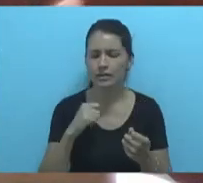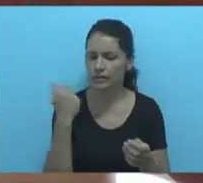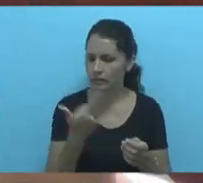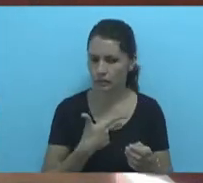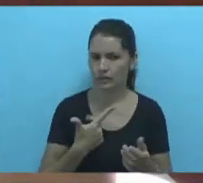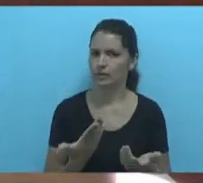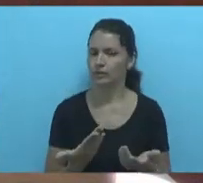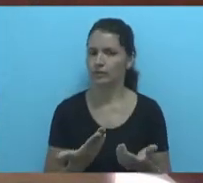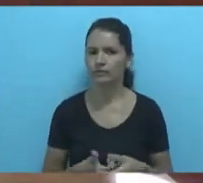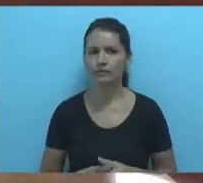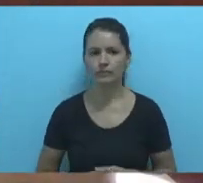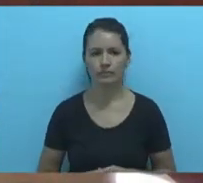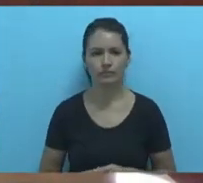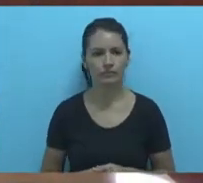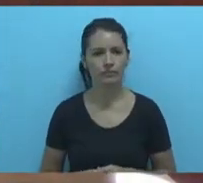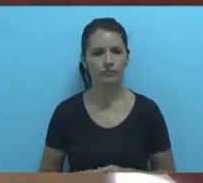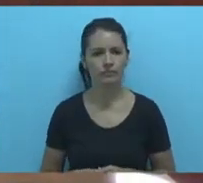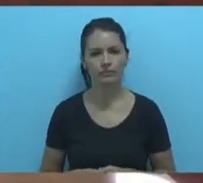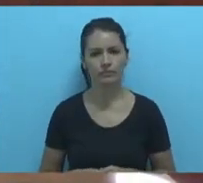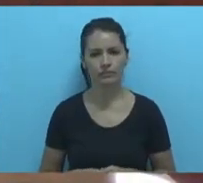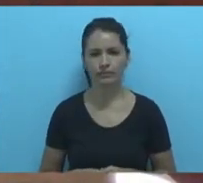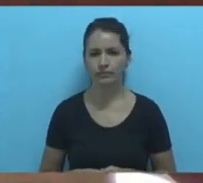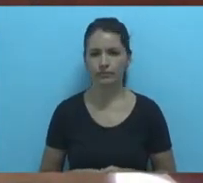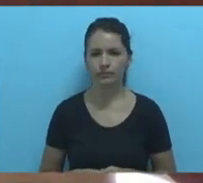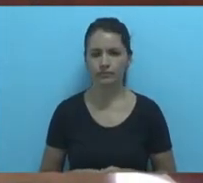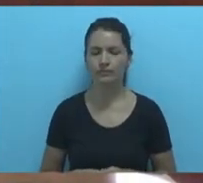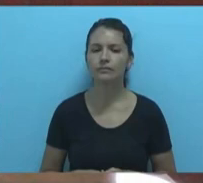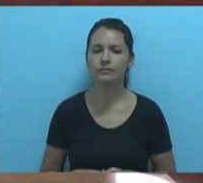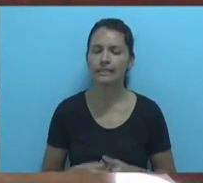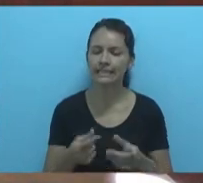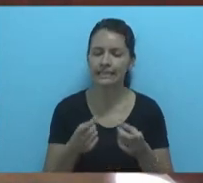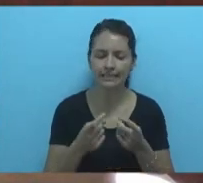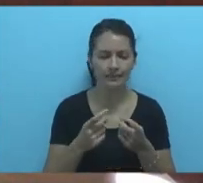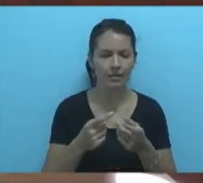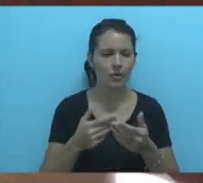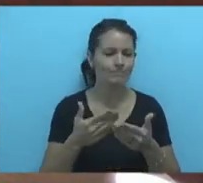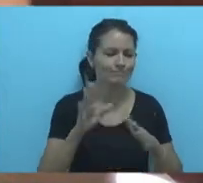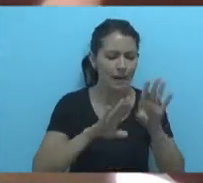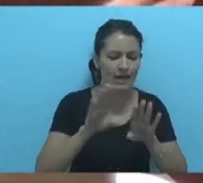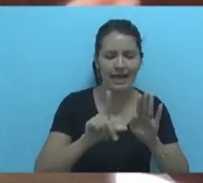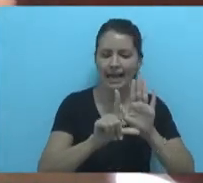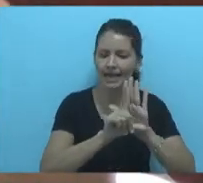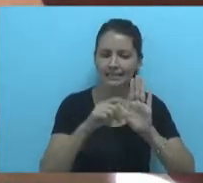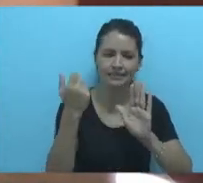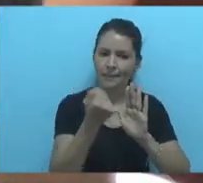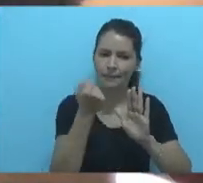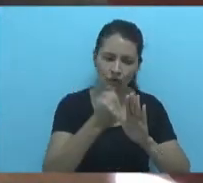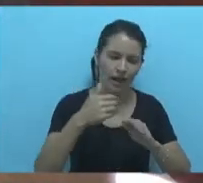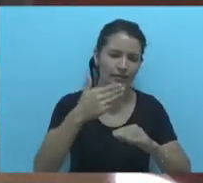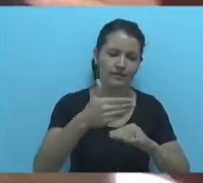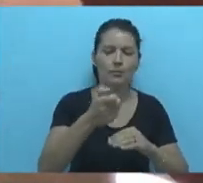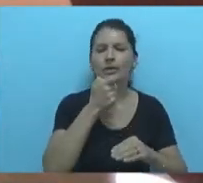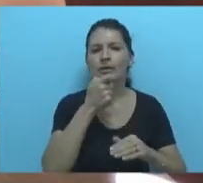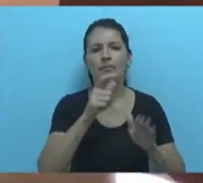volver a poner sobre la mesa la necesidad de avanzar en leyes fundamentales. En todo este tiempo se ha discutido la ley